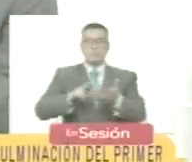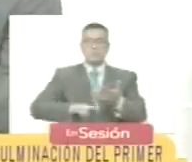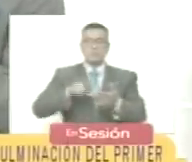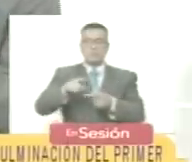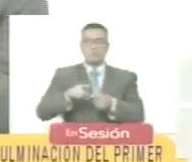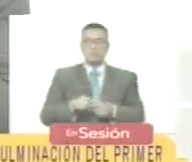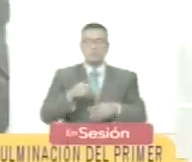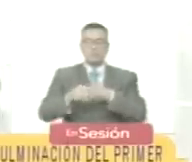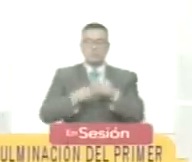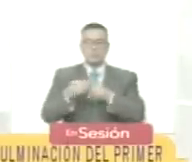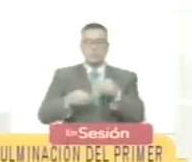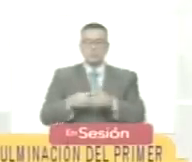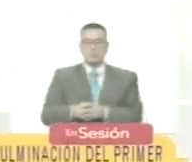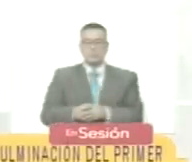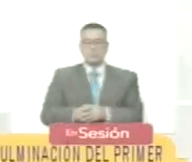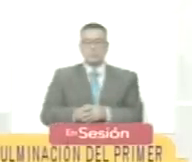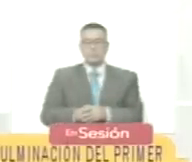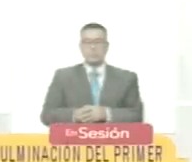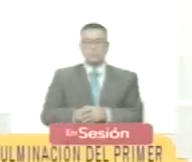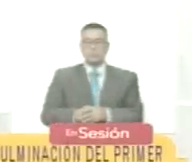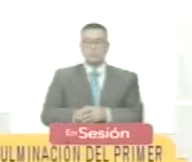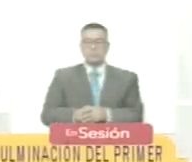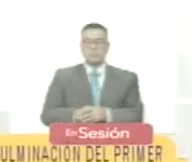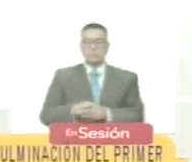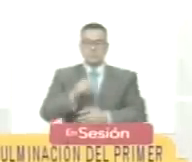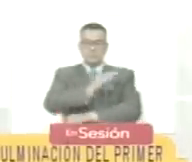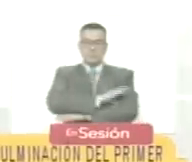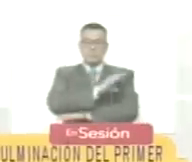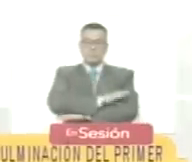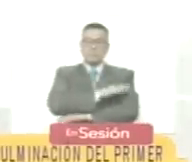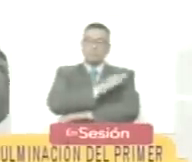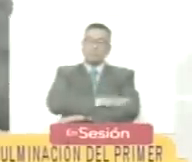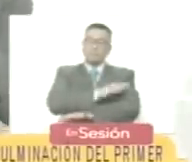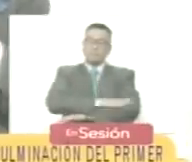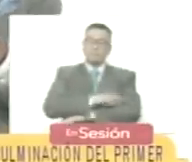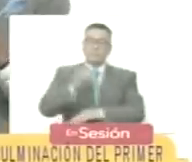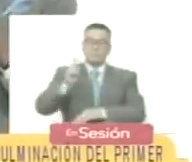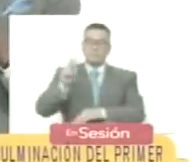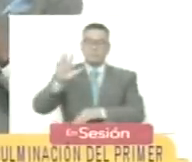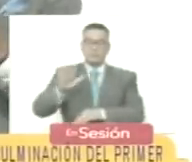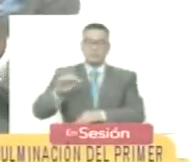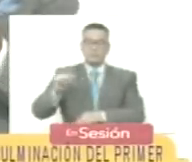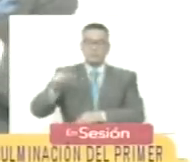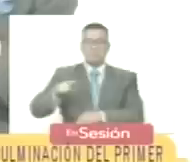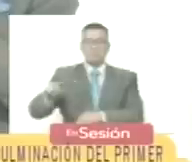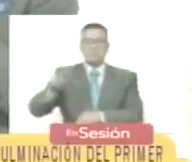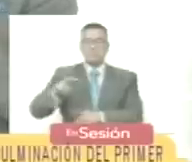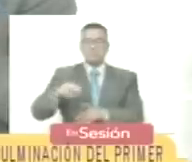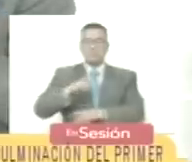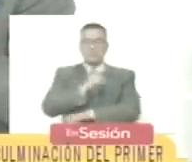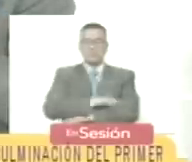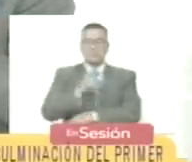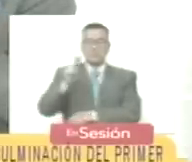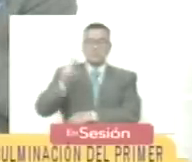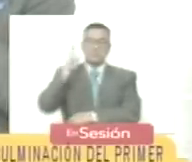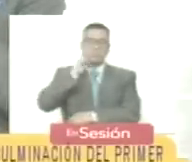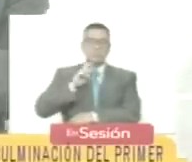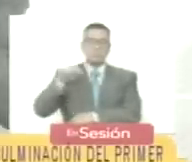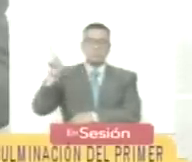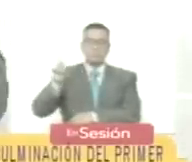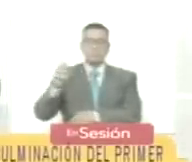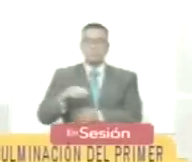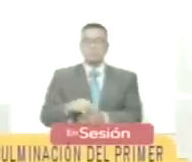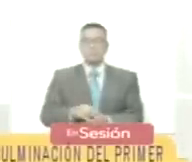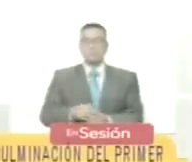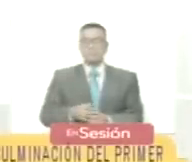la ejecución de la actitud republicana de esta República Bolivariana